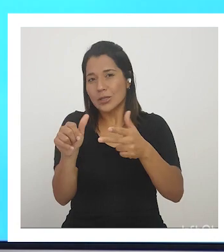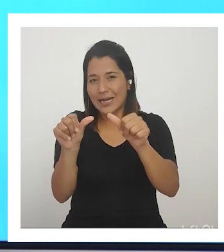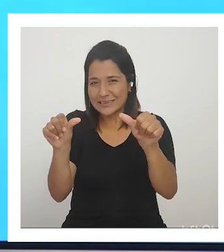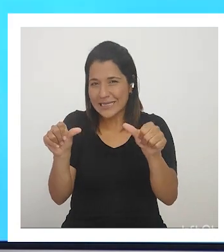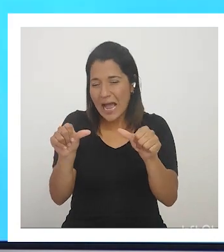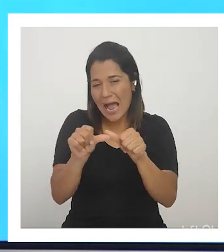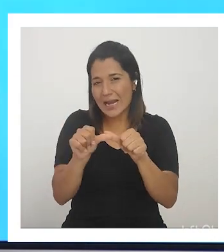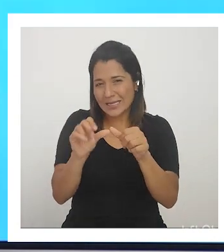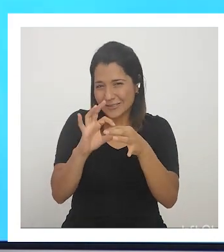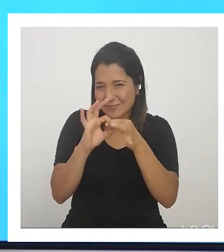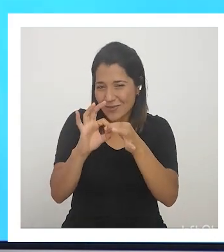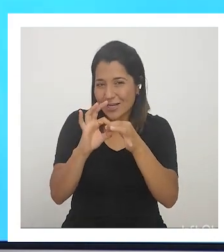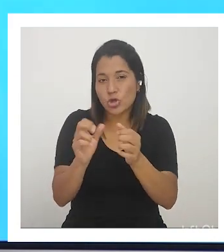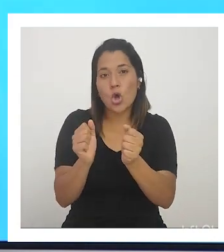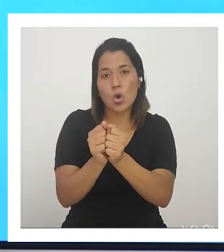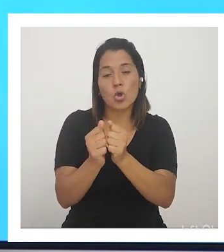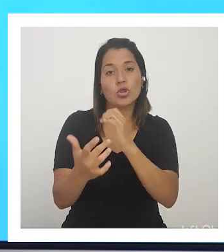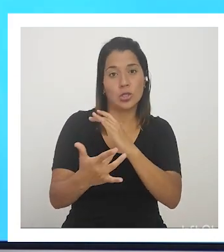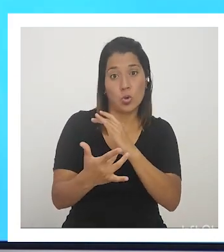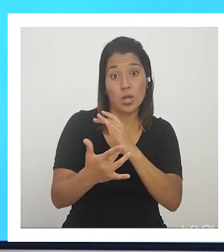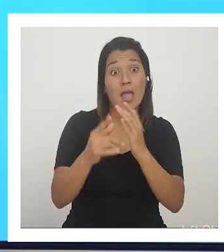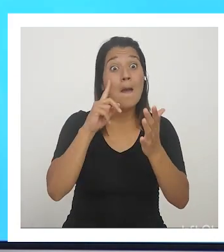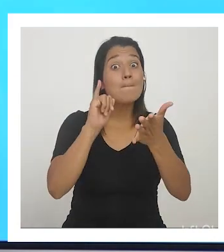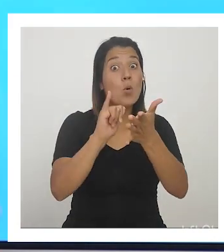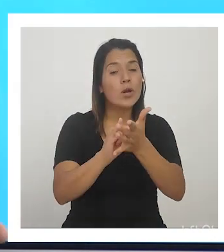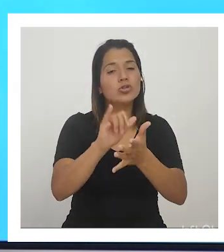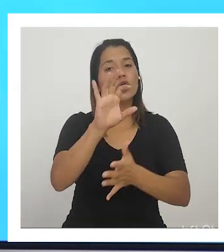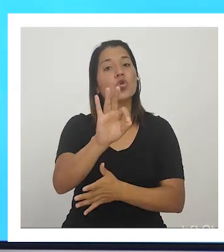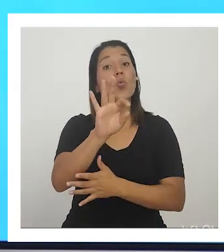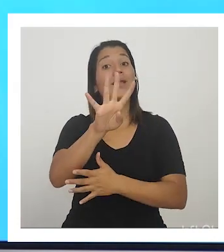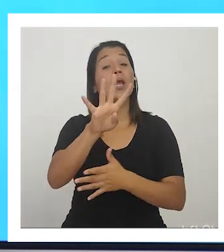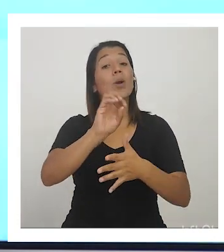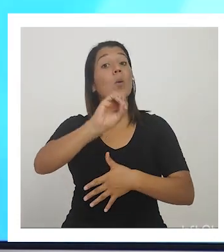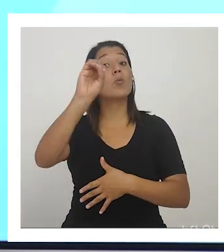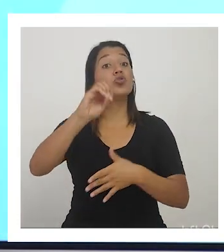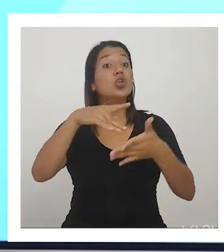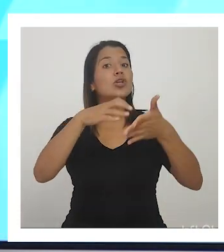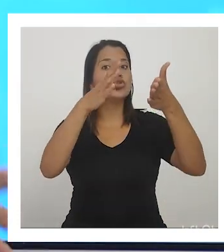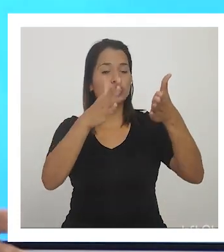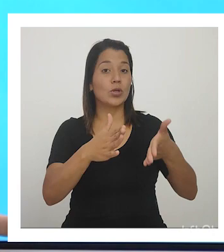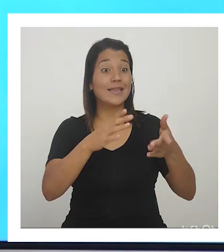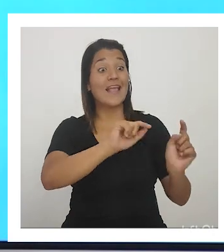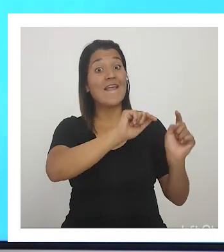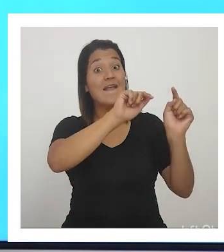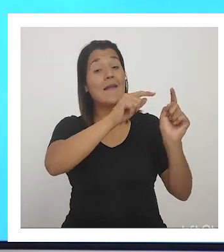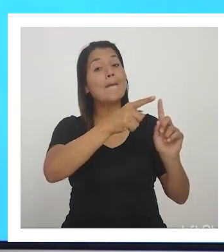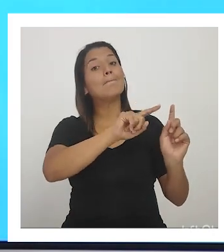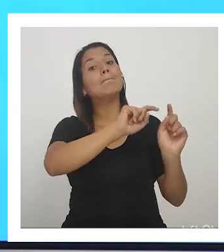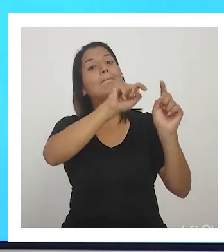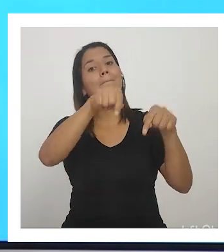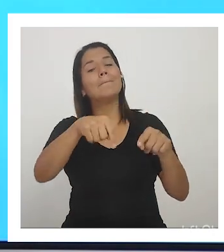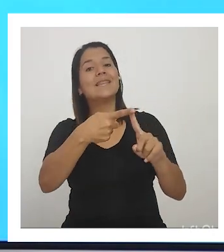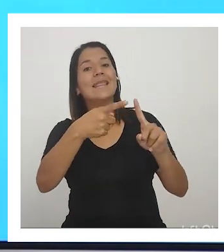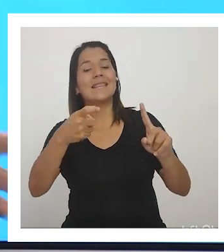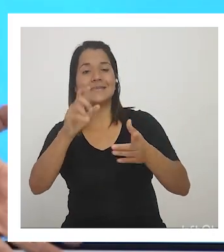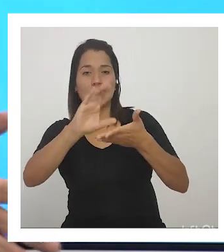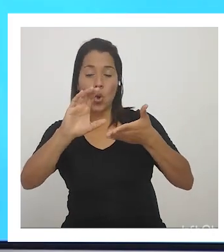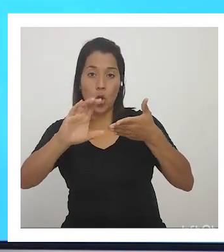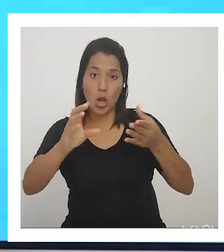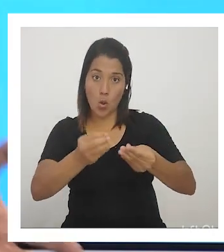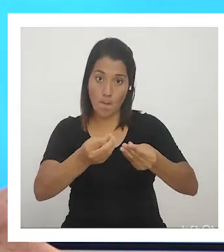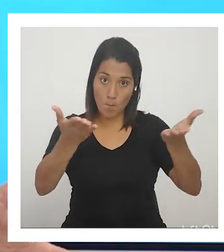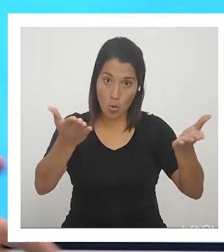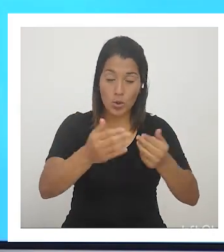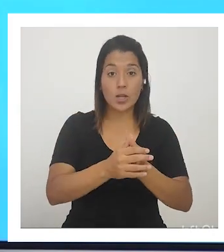el 94% de nuestros estudiantes provienen de colegios públicos y de los quintiles económicamente